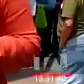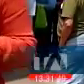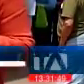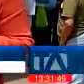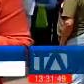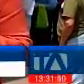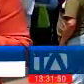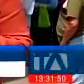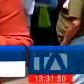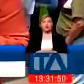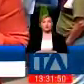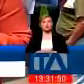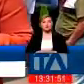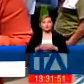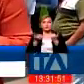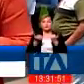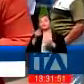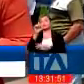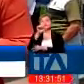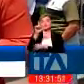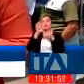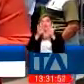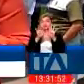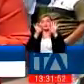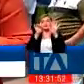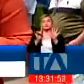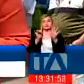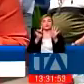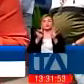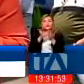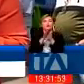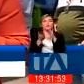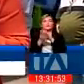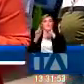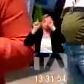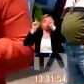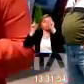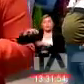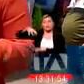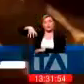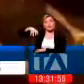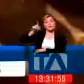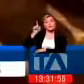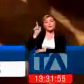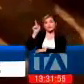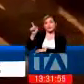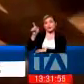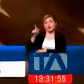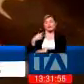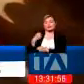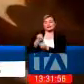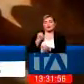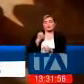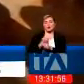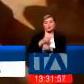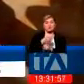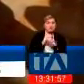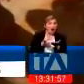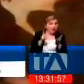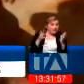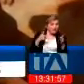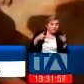Hoy lunes 16 de noviembre, la concesionaria para el servicio de agua potable de Guayaquil, Interagua, comenzó con el trabajo de